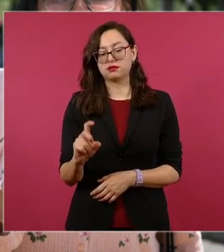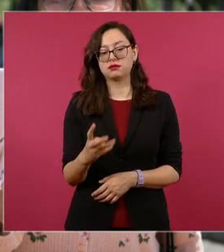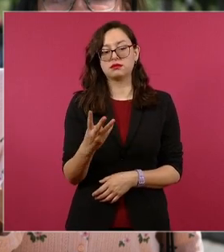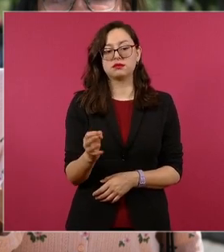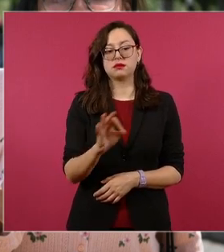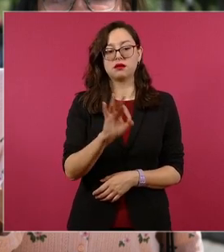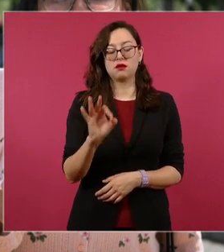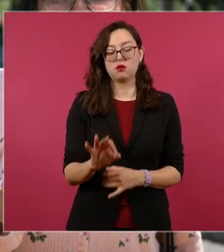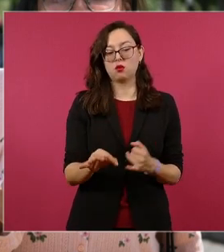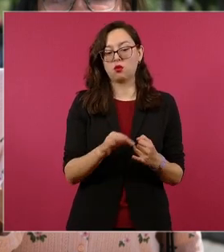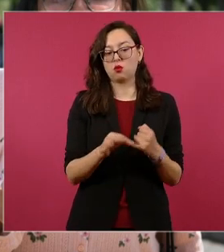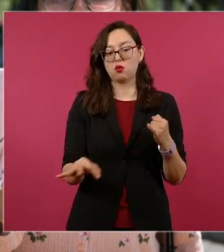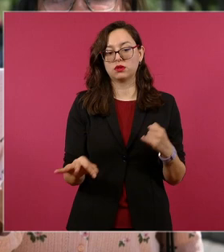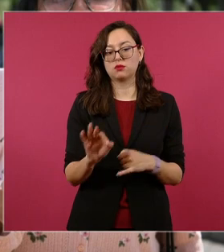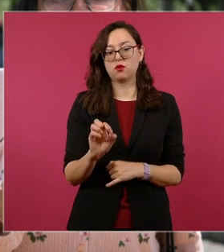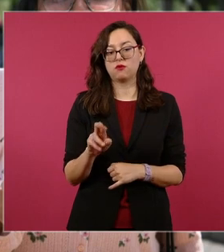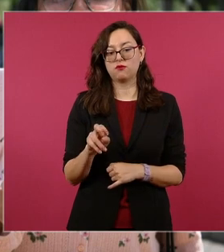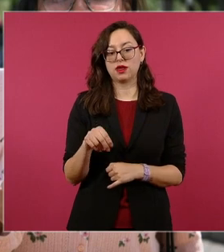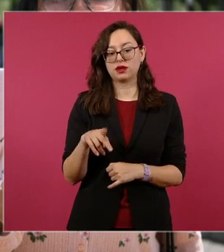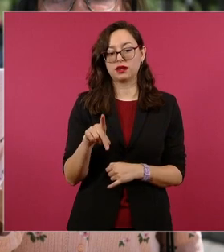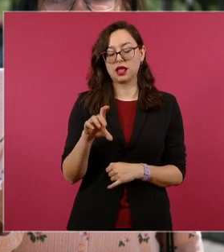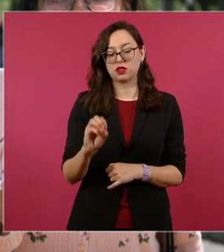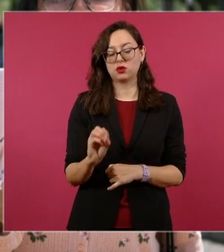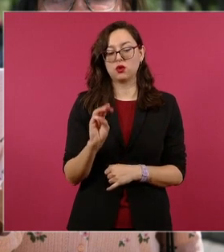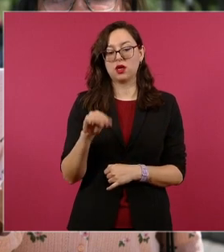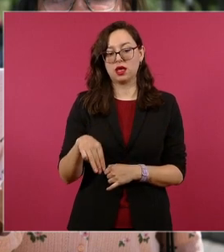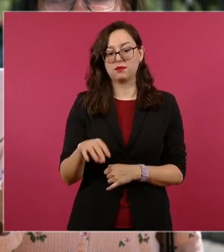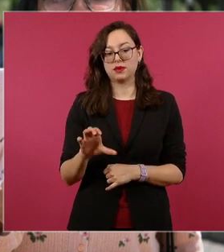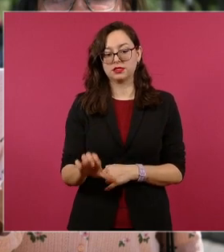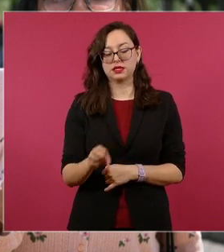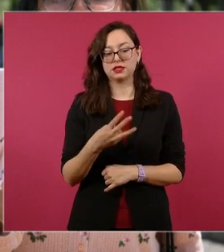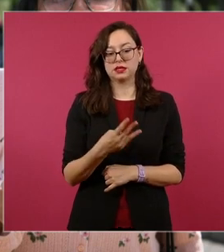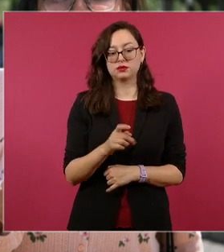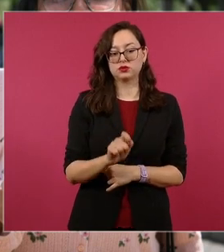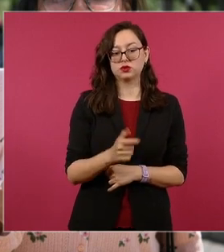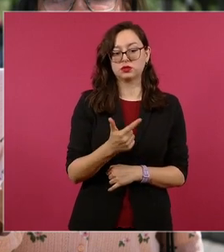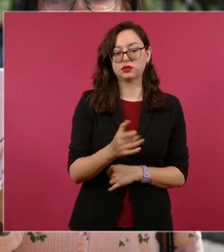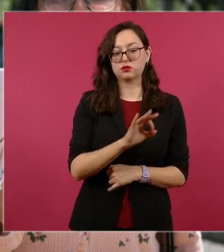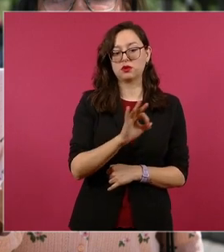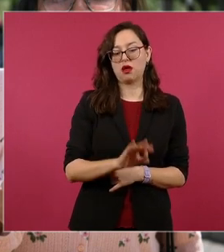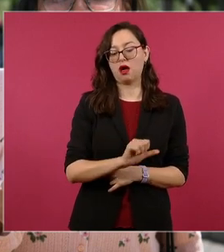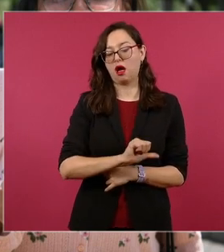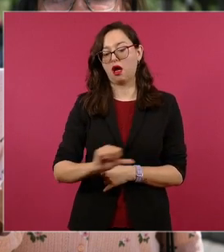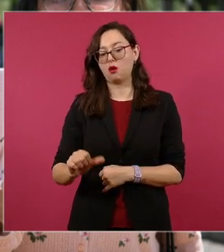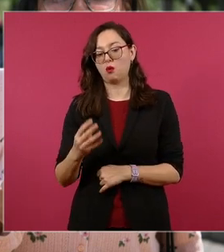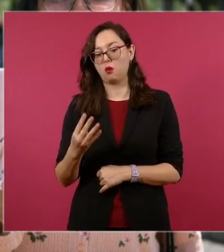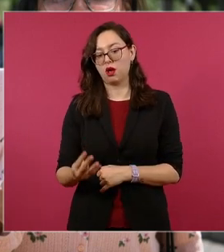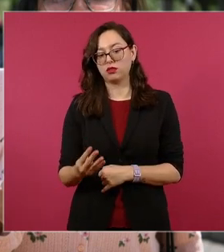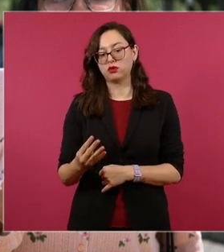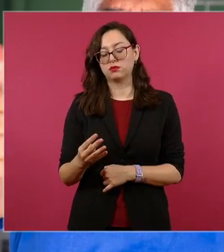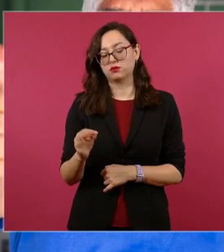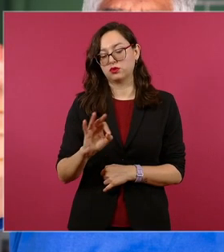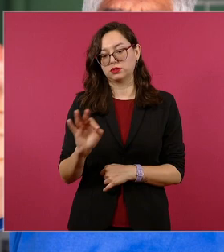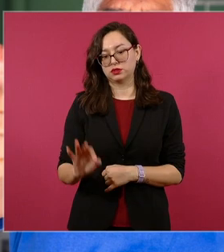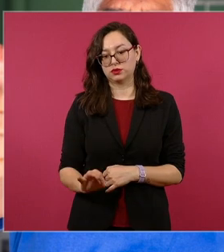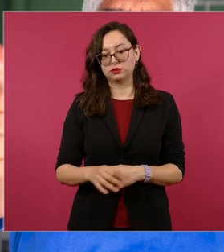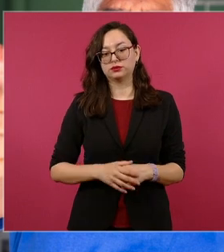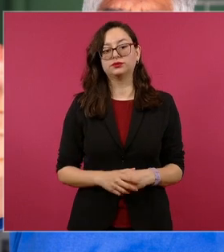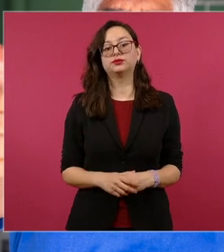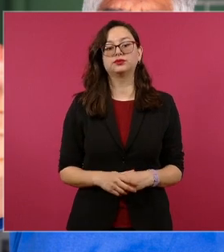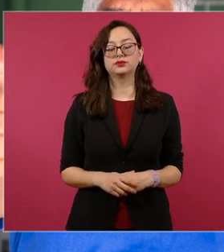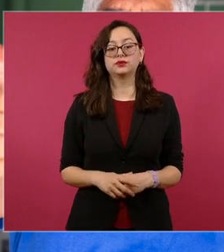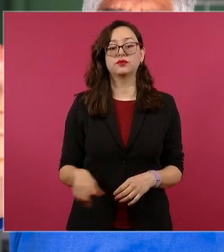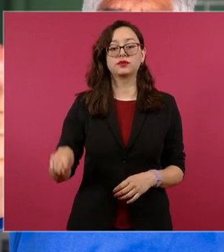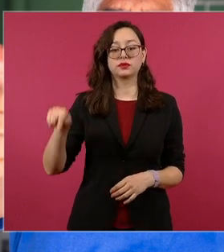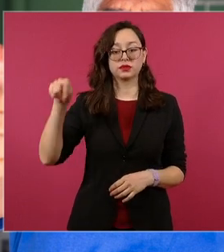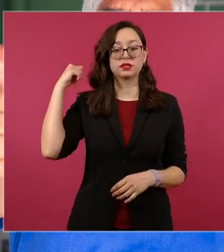de 3.7 a 4.4%. En el caso de Tabasco, el triunfo